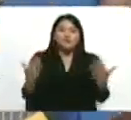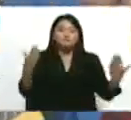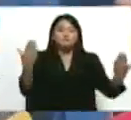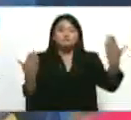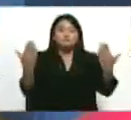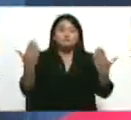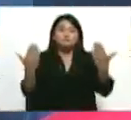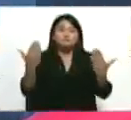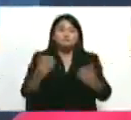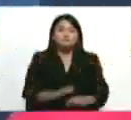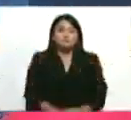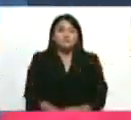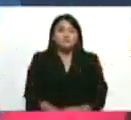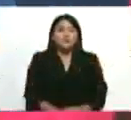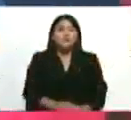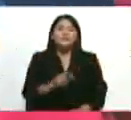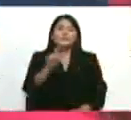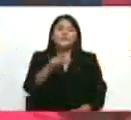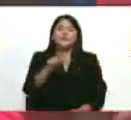Porque